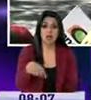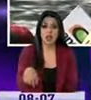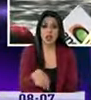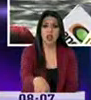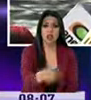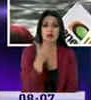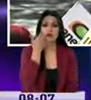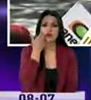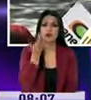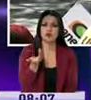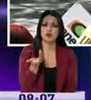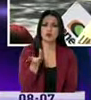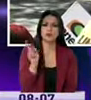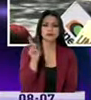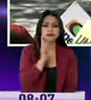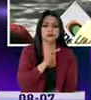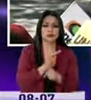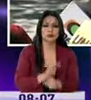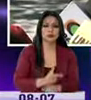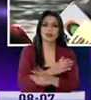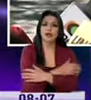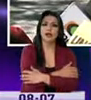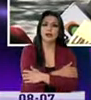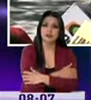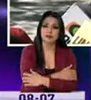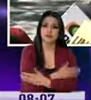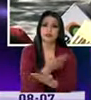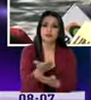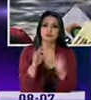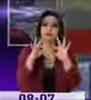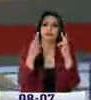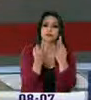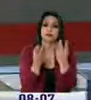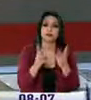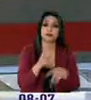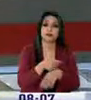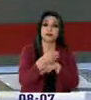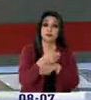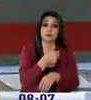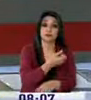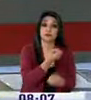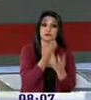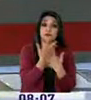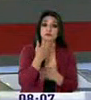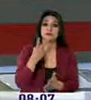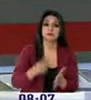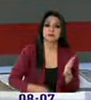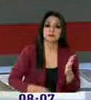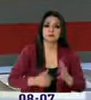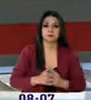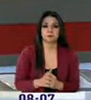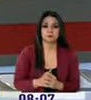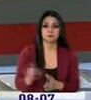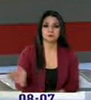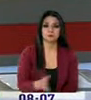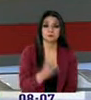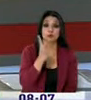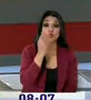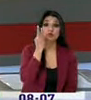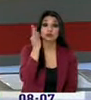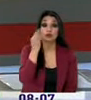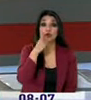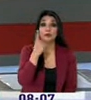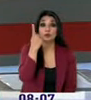nuestra comodidad. Así que le mandamos un abrazo grande a esta familia y a la autoridad nos dirá realmente qué pasó. Dos mujeres y un hombre